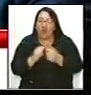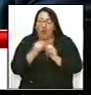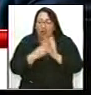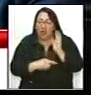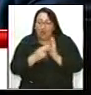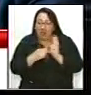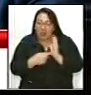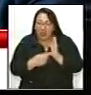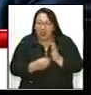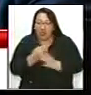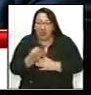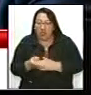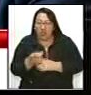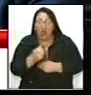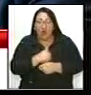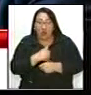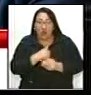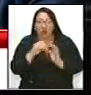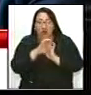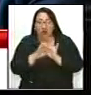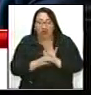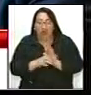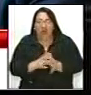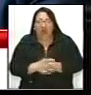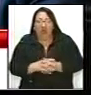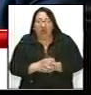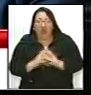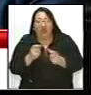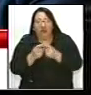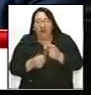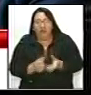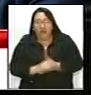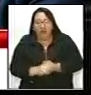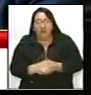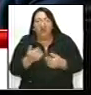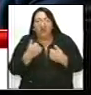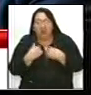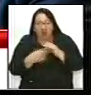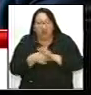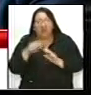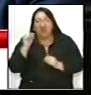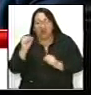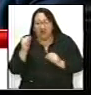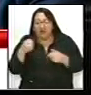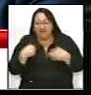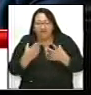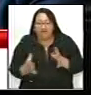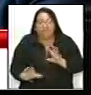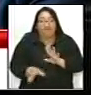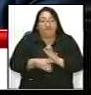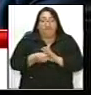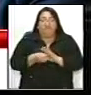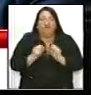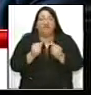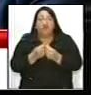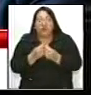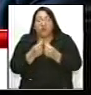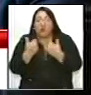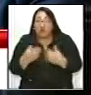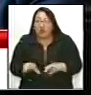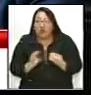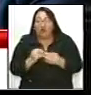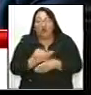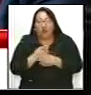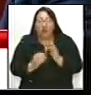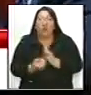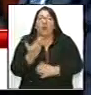que se deriva de la propia Constitución, los congresistas tienen el derecho de adherirse a un grupo ya existente o de